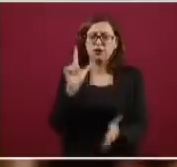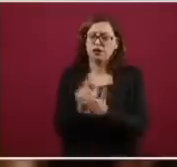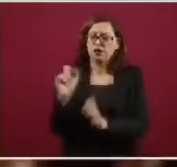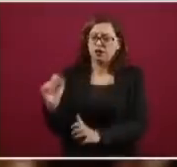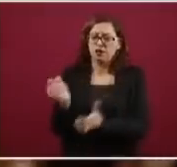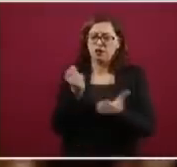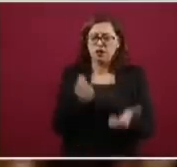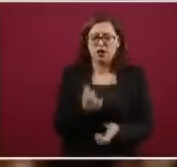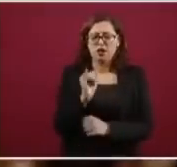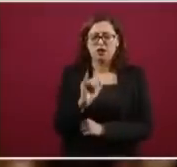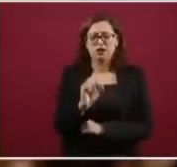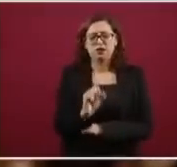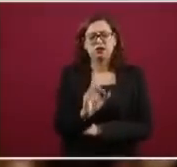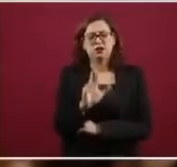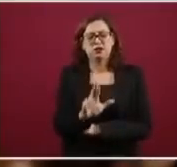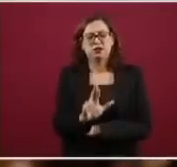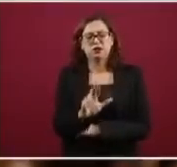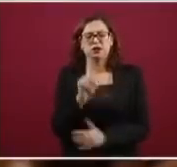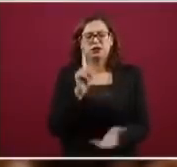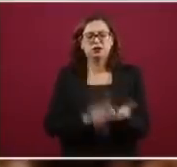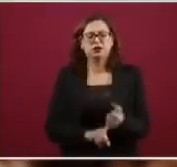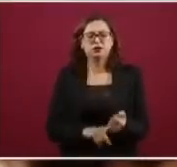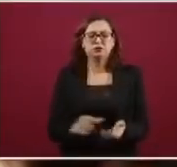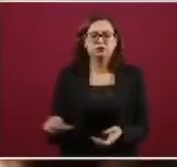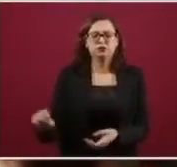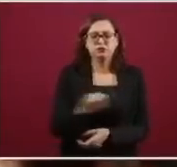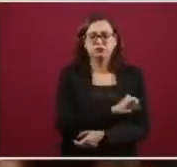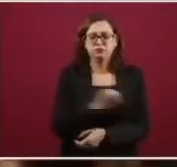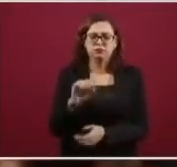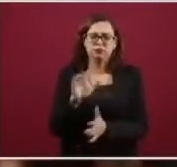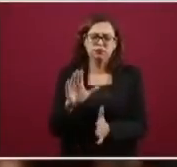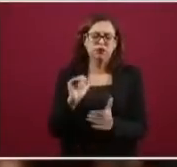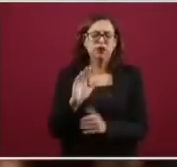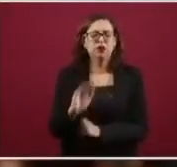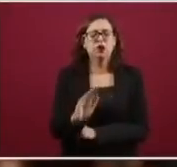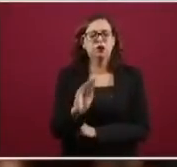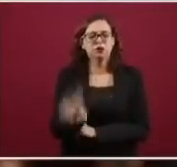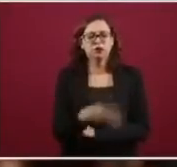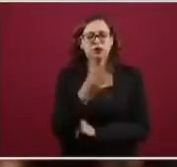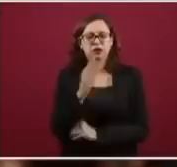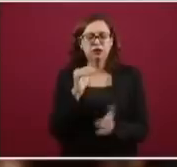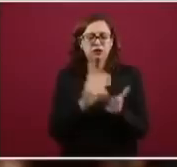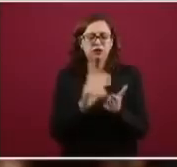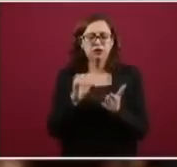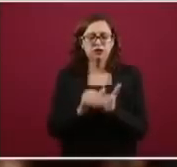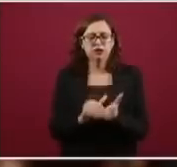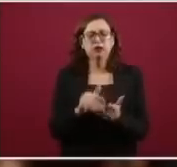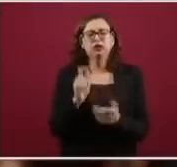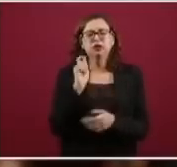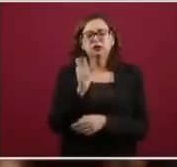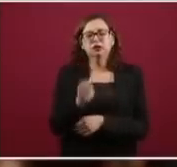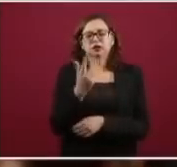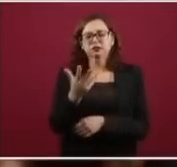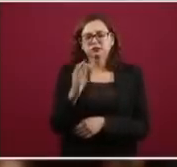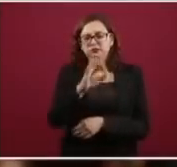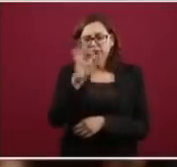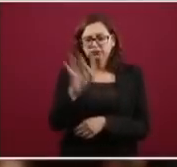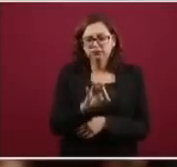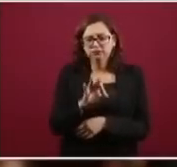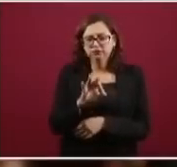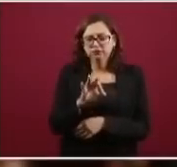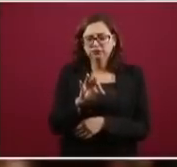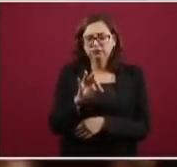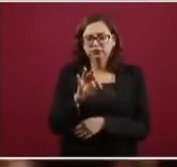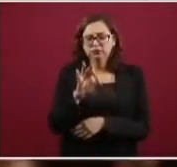iese estoy checando que tiene un incremento en recaudación de 94 mil millones más o menos 5% este